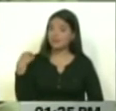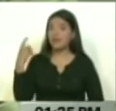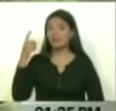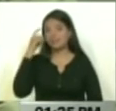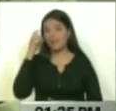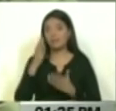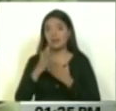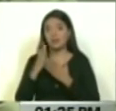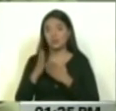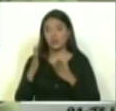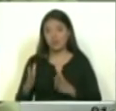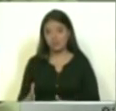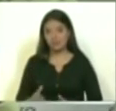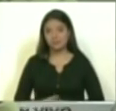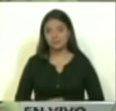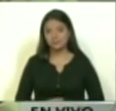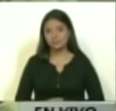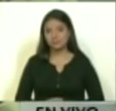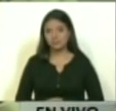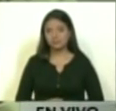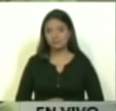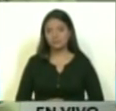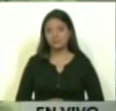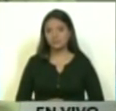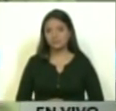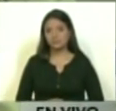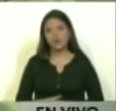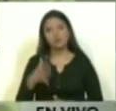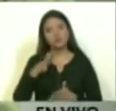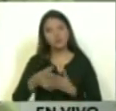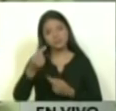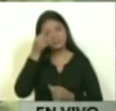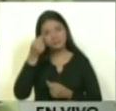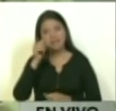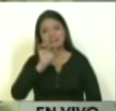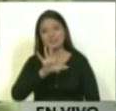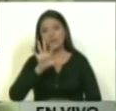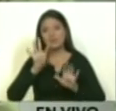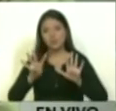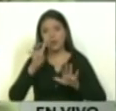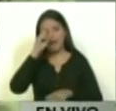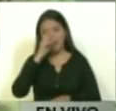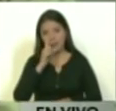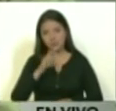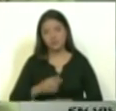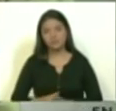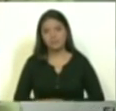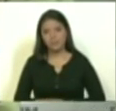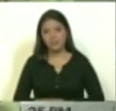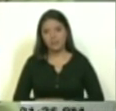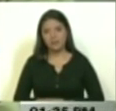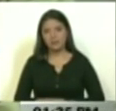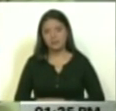Estudiante, con motivo de la conmemoración de los 59 años de la